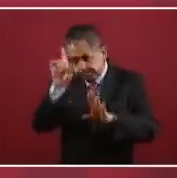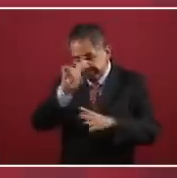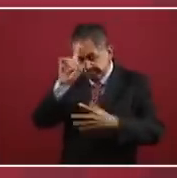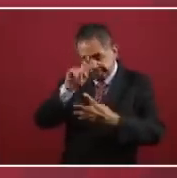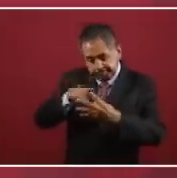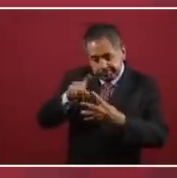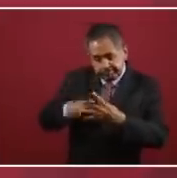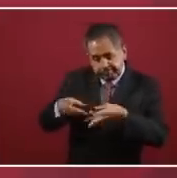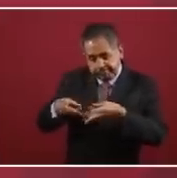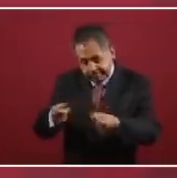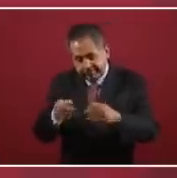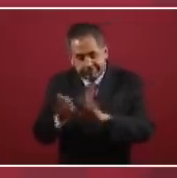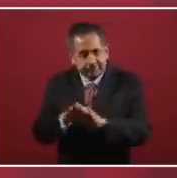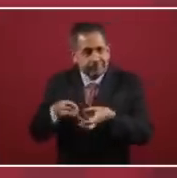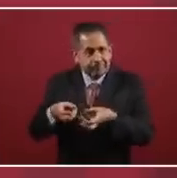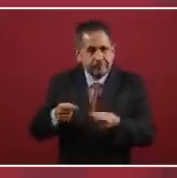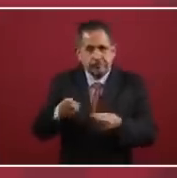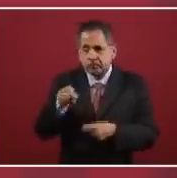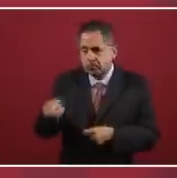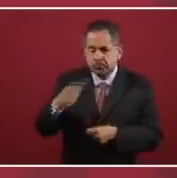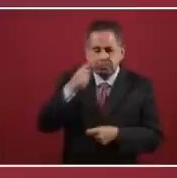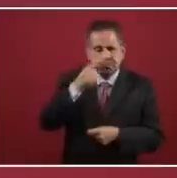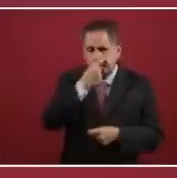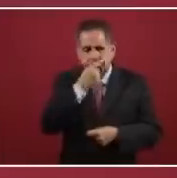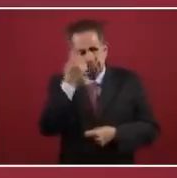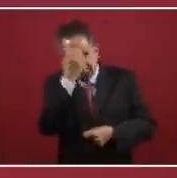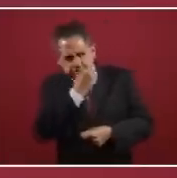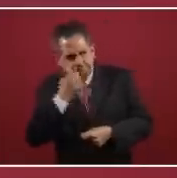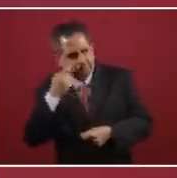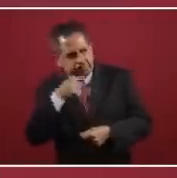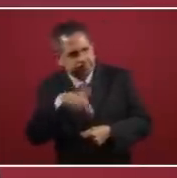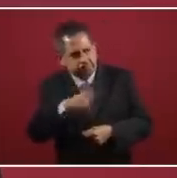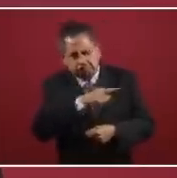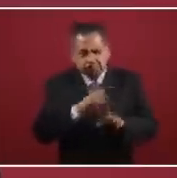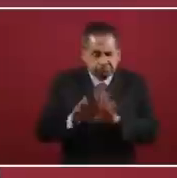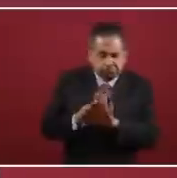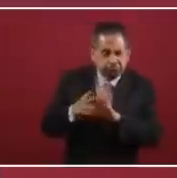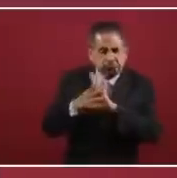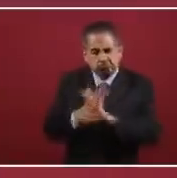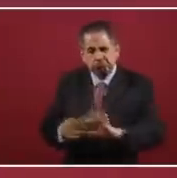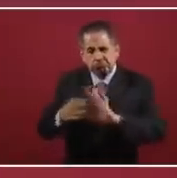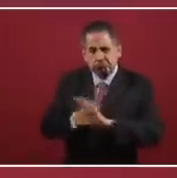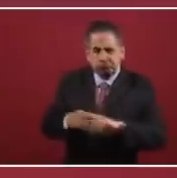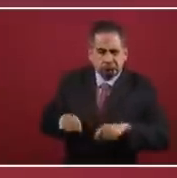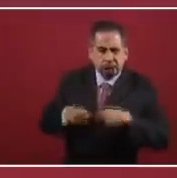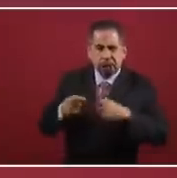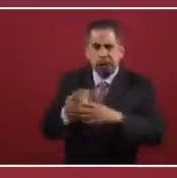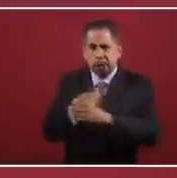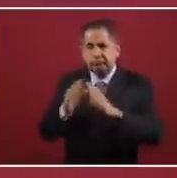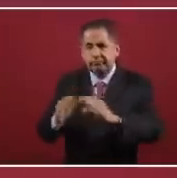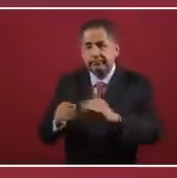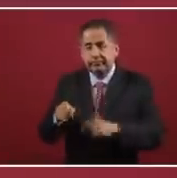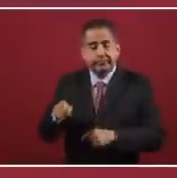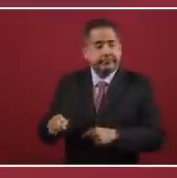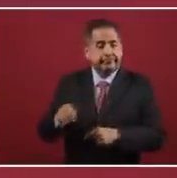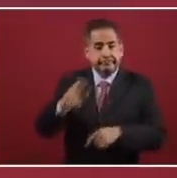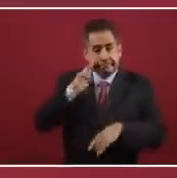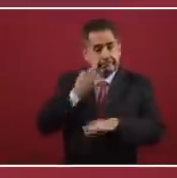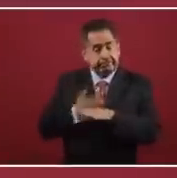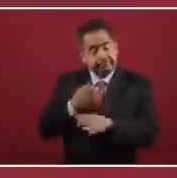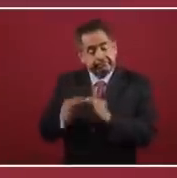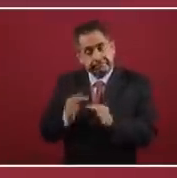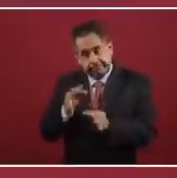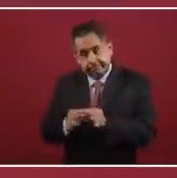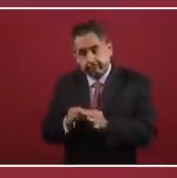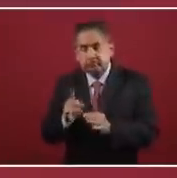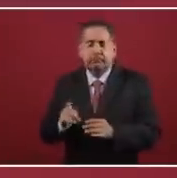es que sepan cómo analizar las posibilidades de adquirir un crédito y cómo tienen tanto muchas responsabilidades, pero